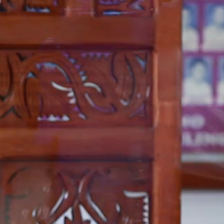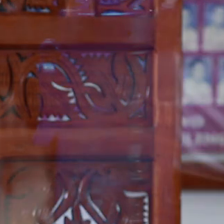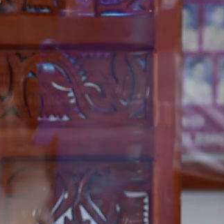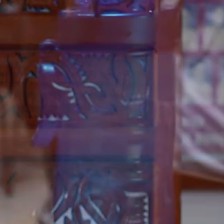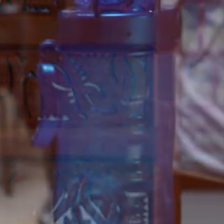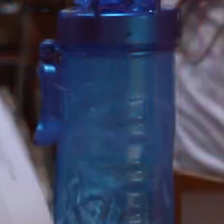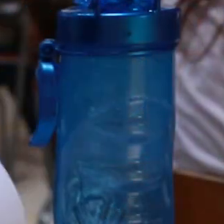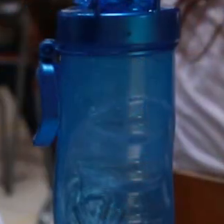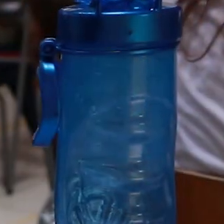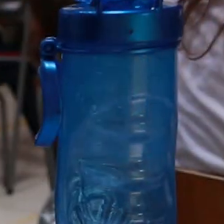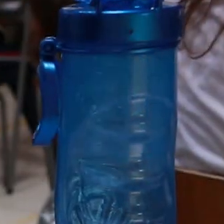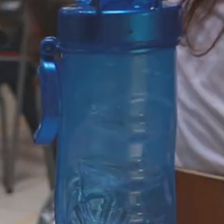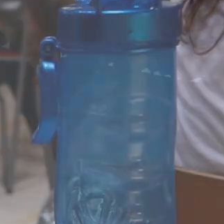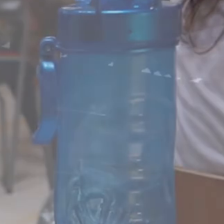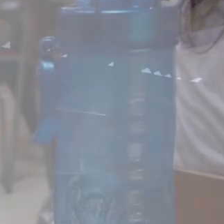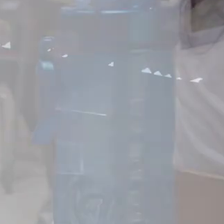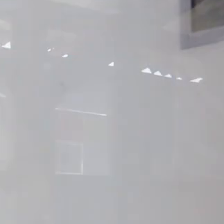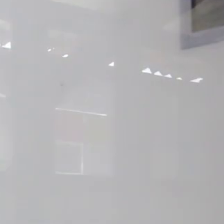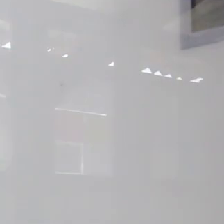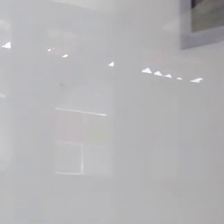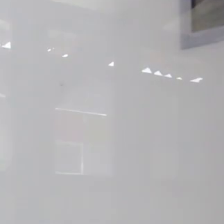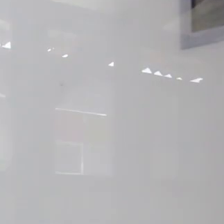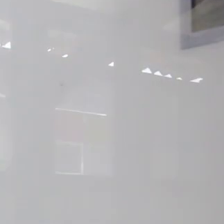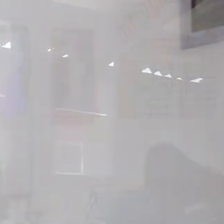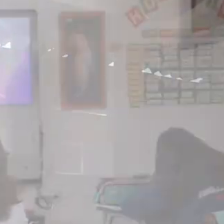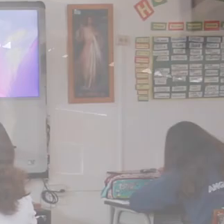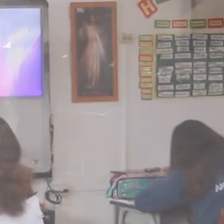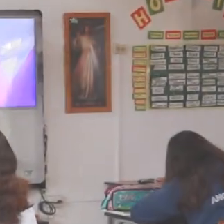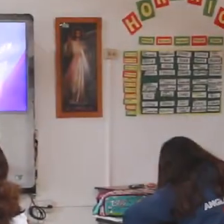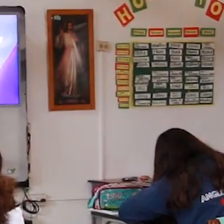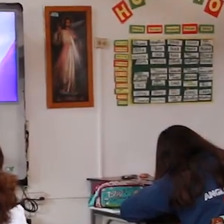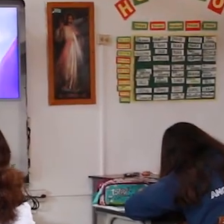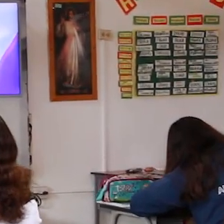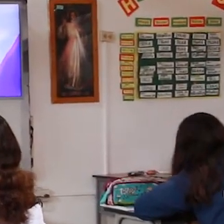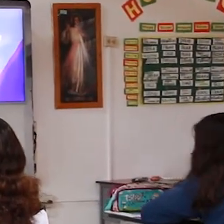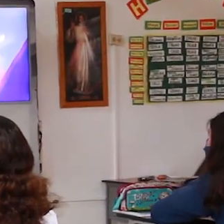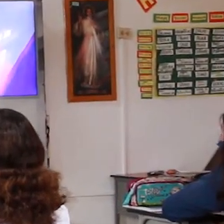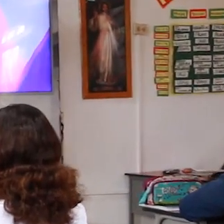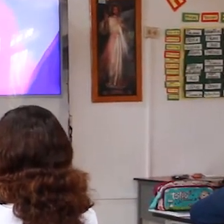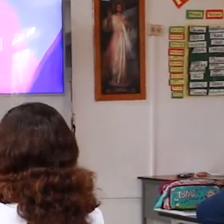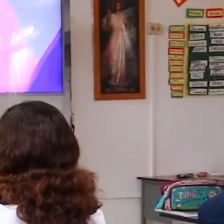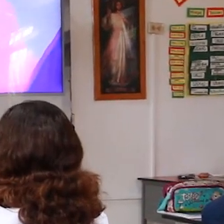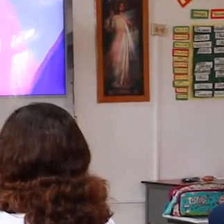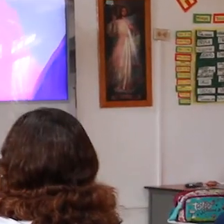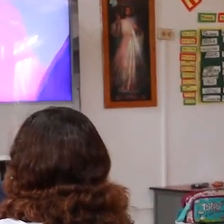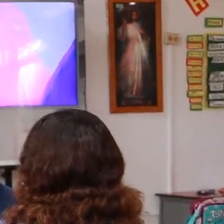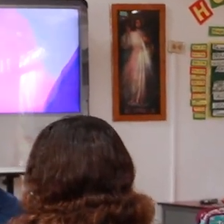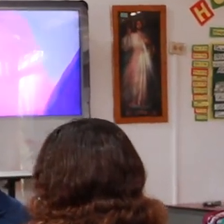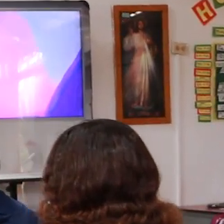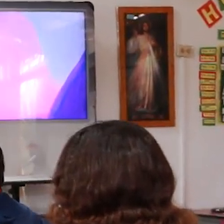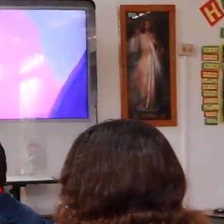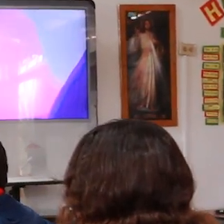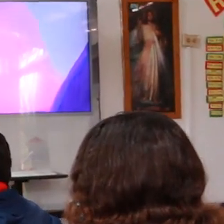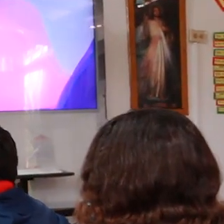qué es importante aprender el portugués? ¿Sí? El portugués es la lengua de Brasil oficial, de un país muy cerca de